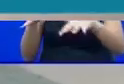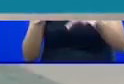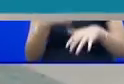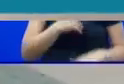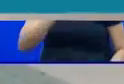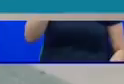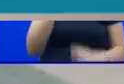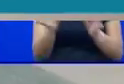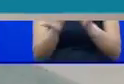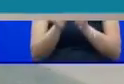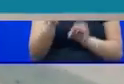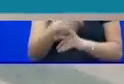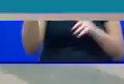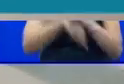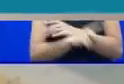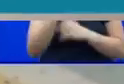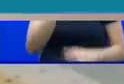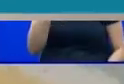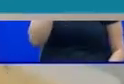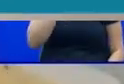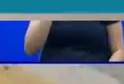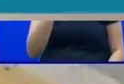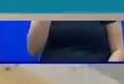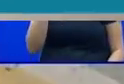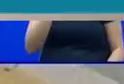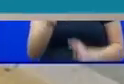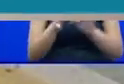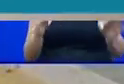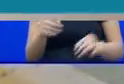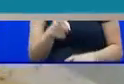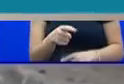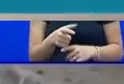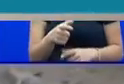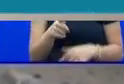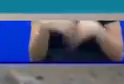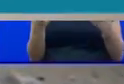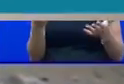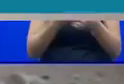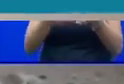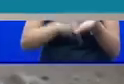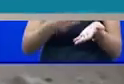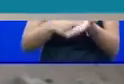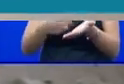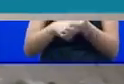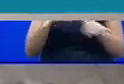lo del tsunami, gran parte de los fallecidos eran turistas que vacacionaban en esos hoteles a la orilla del mar, ¿no? Ahora